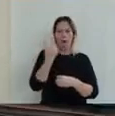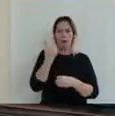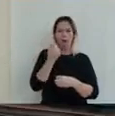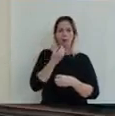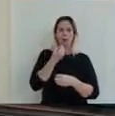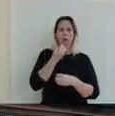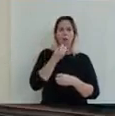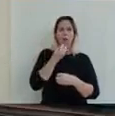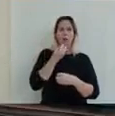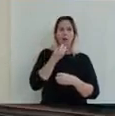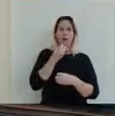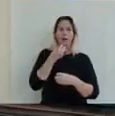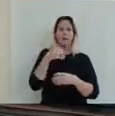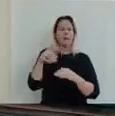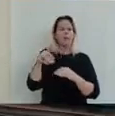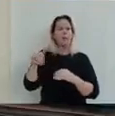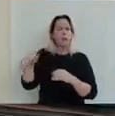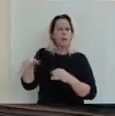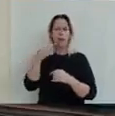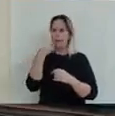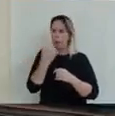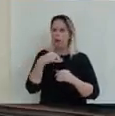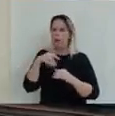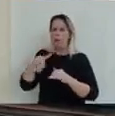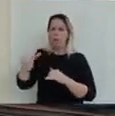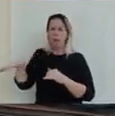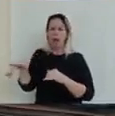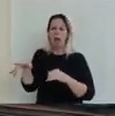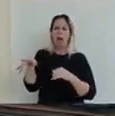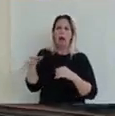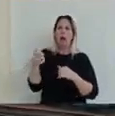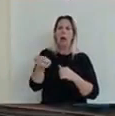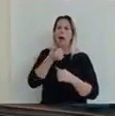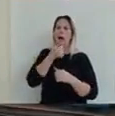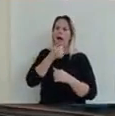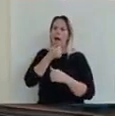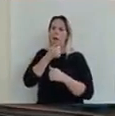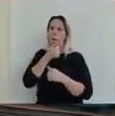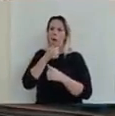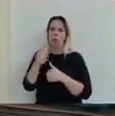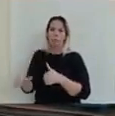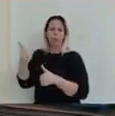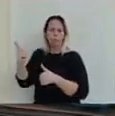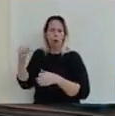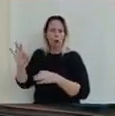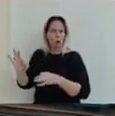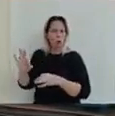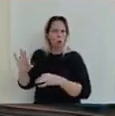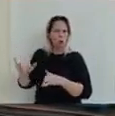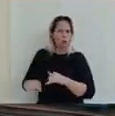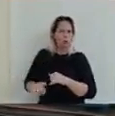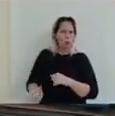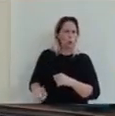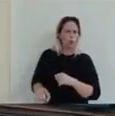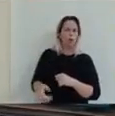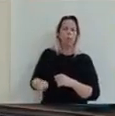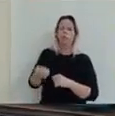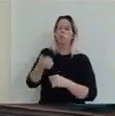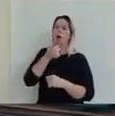con con que puedan proveer el agua potable, digamos, ¿no? Lo que nos decían es que estamos cubiertos, que no había